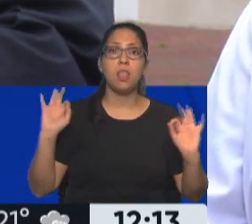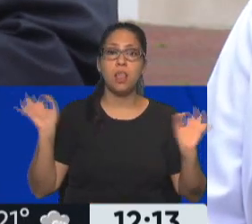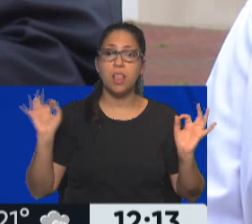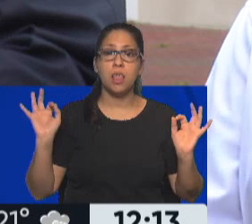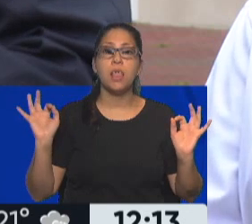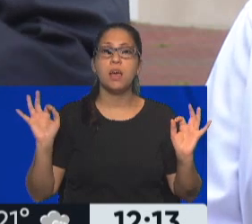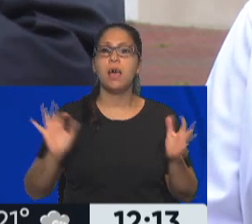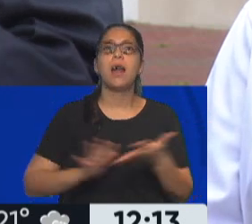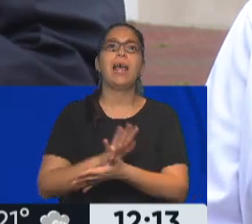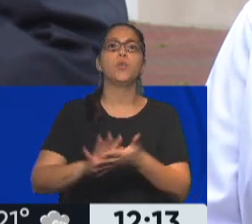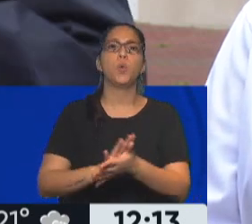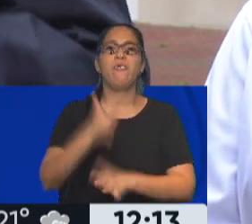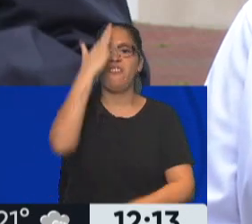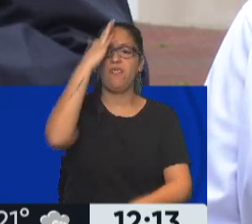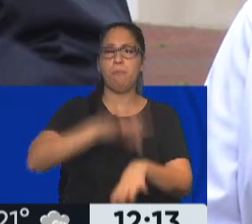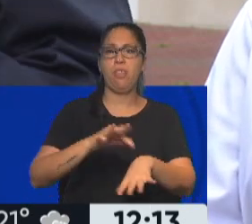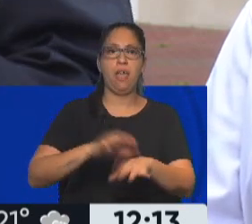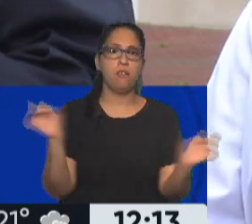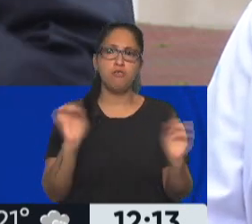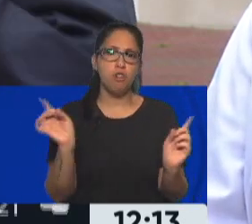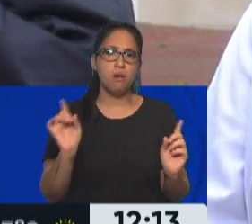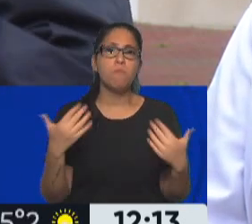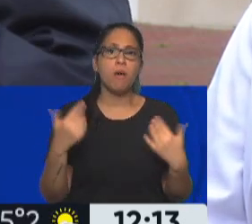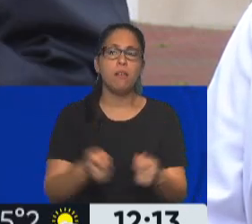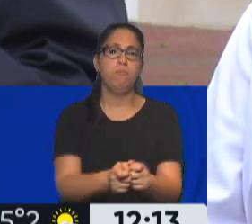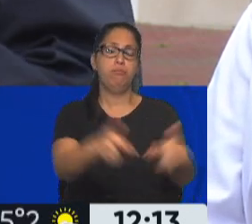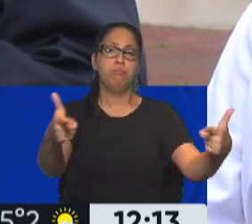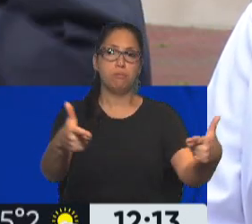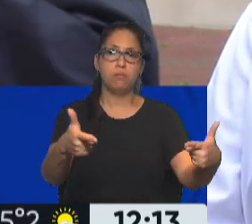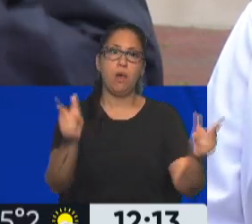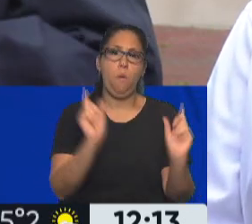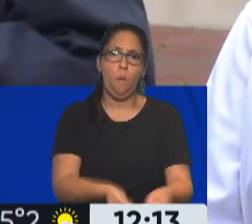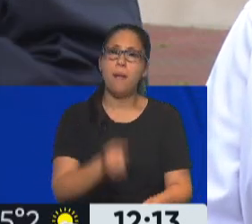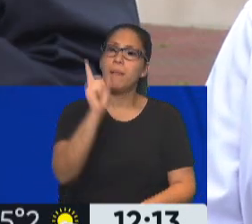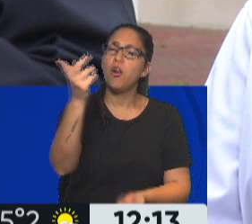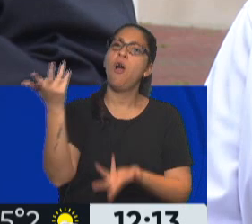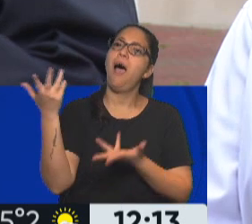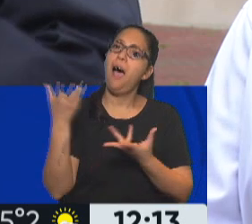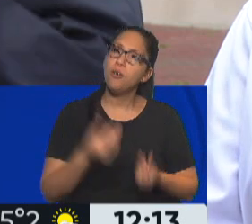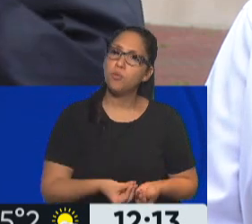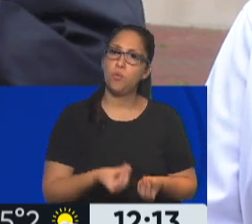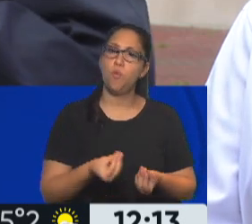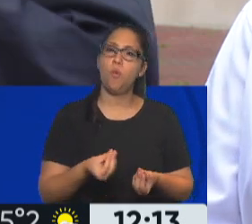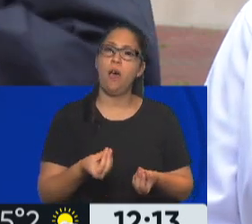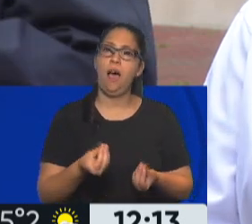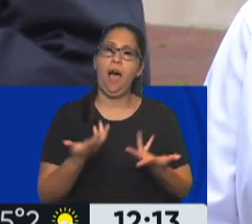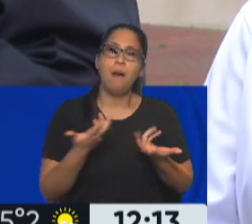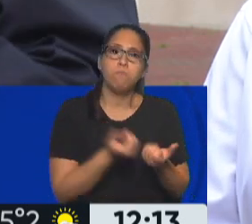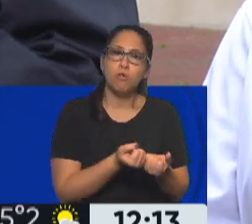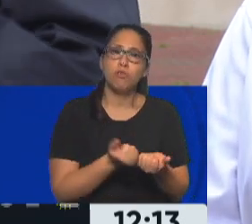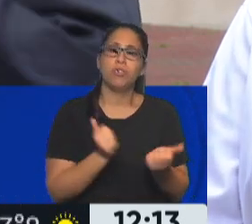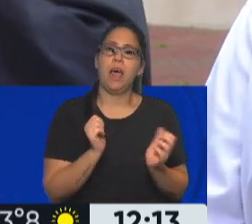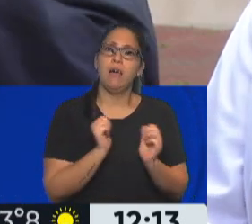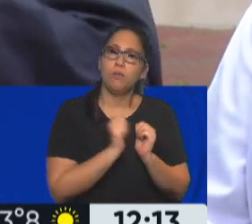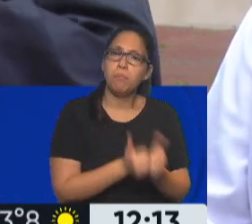la enfermedad ni la posibilidad de un brote. Ayuda, acompaña, limita y